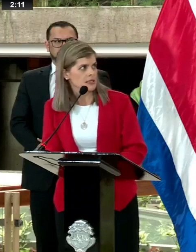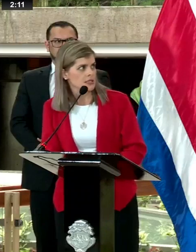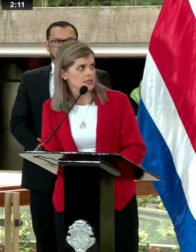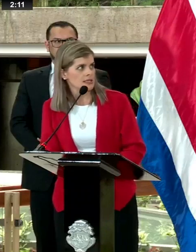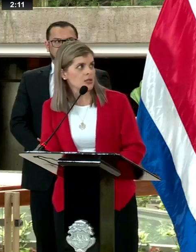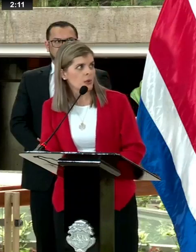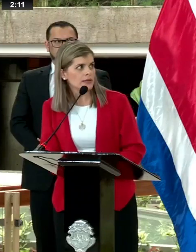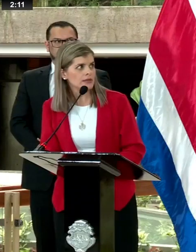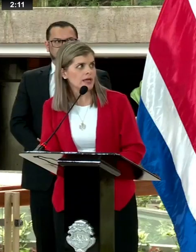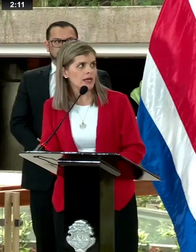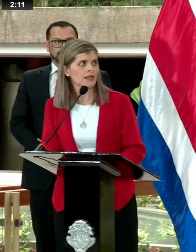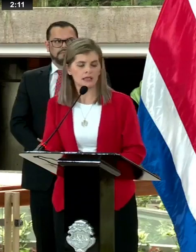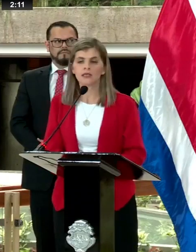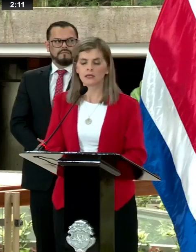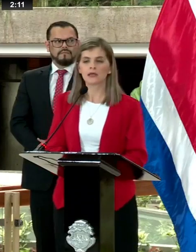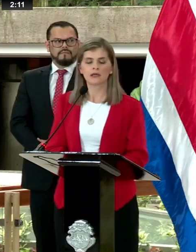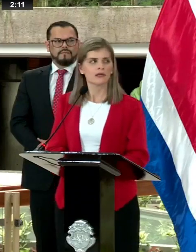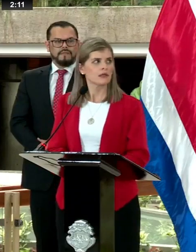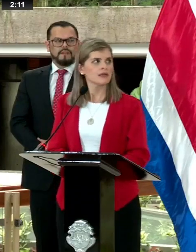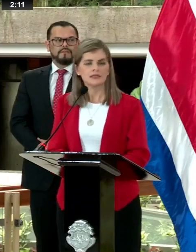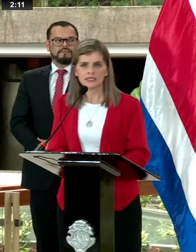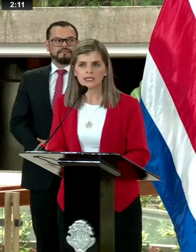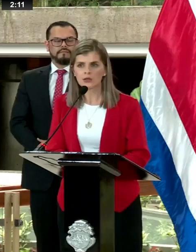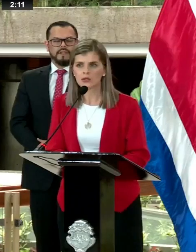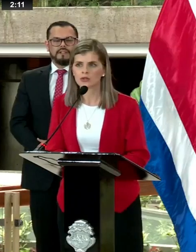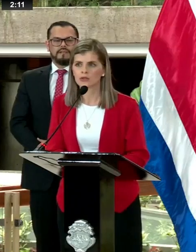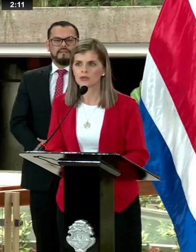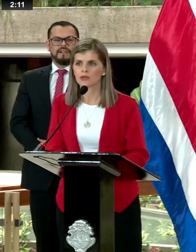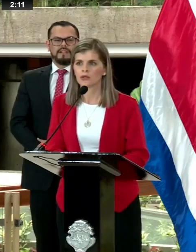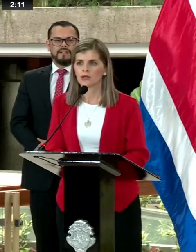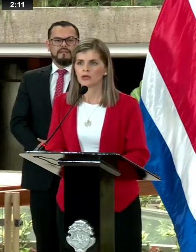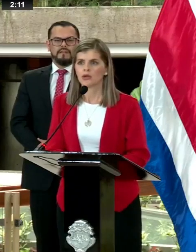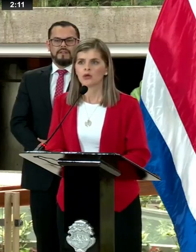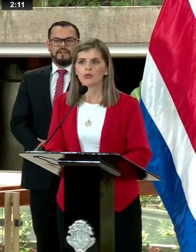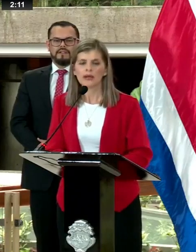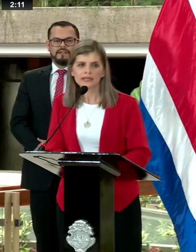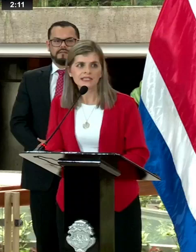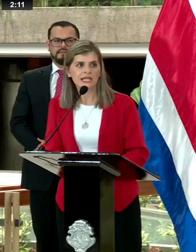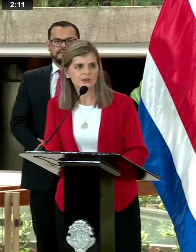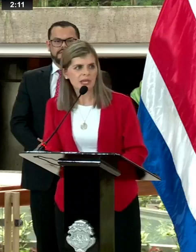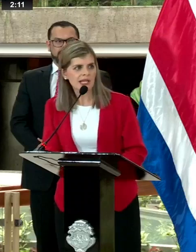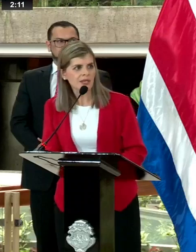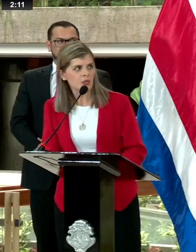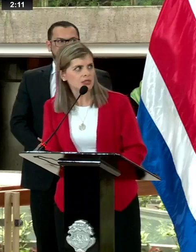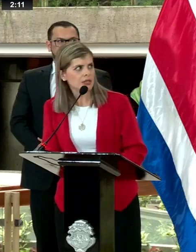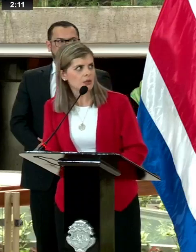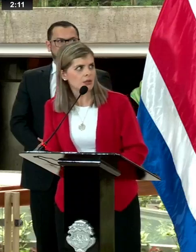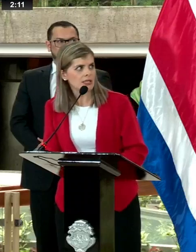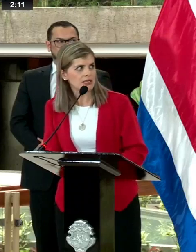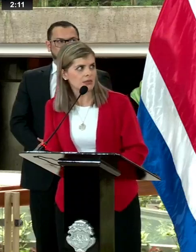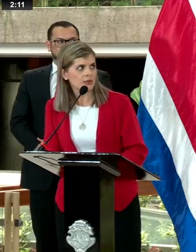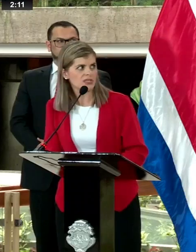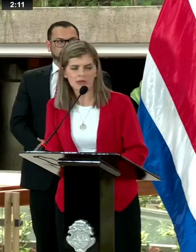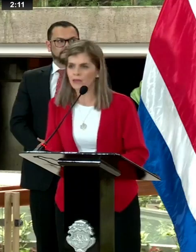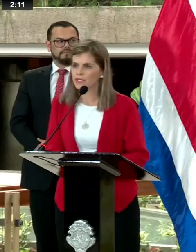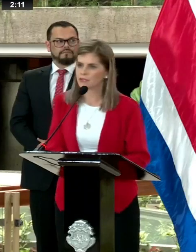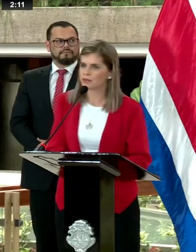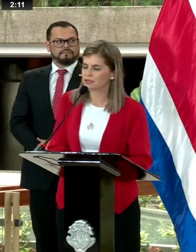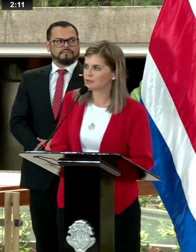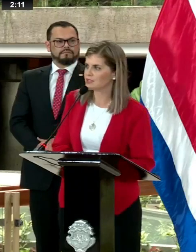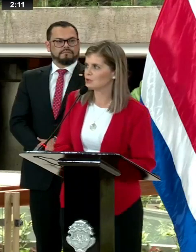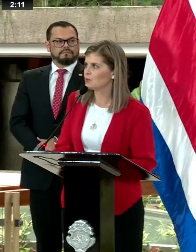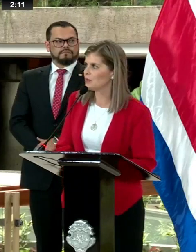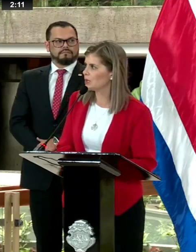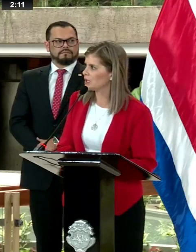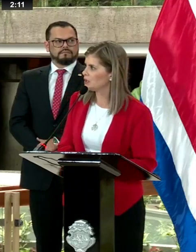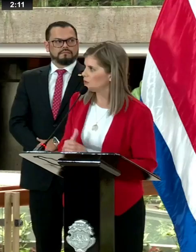dólares. 50, no, son 50 millones de dólares. ¿Cuántos, sí, en colones? 26 mil millones de colones aproximadamente,